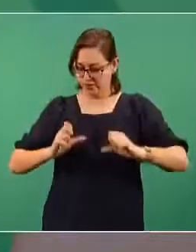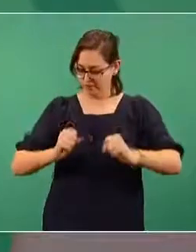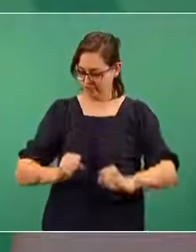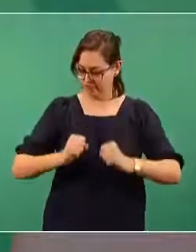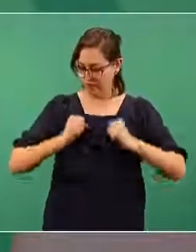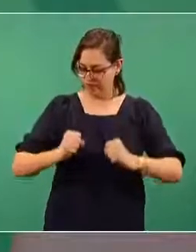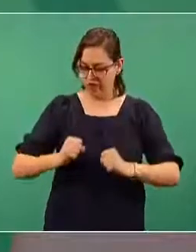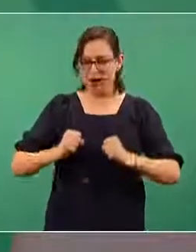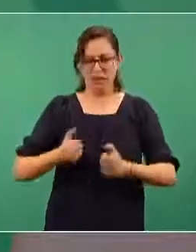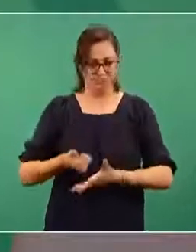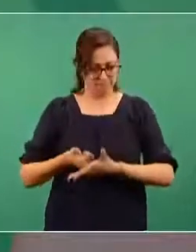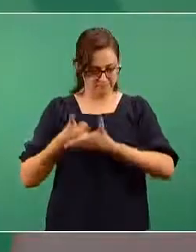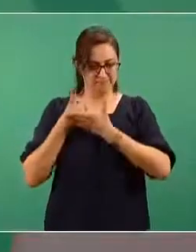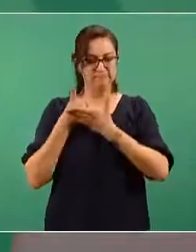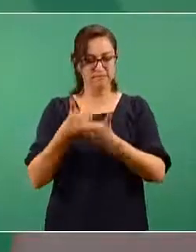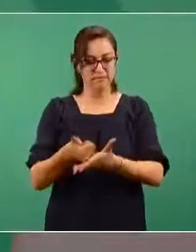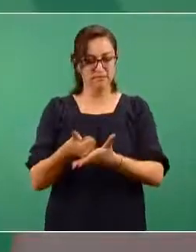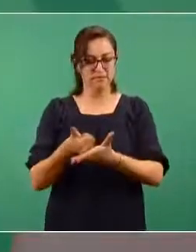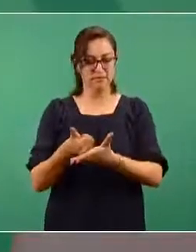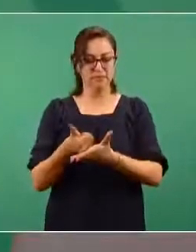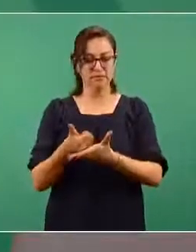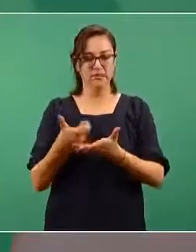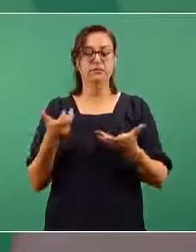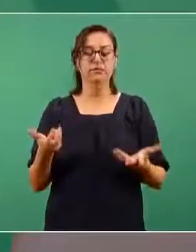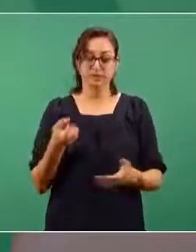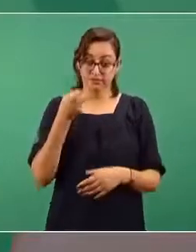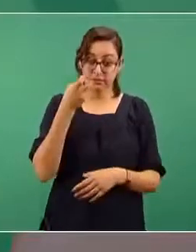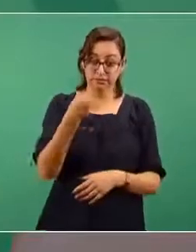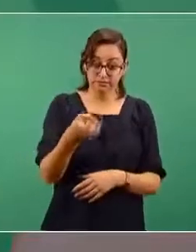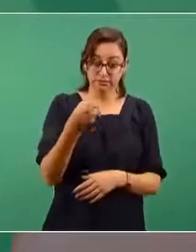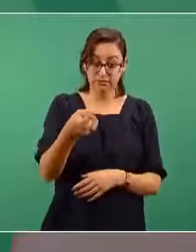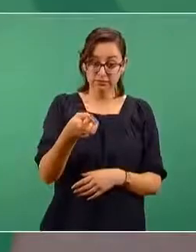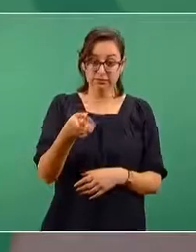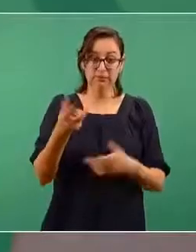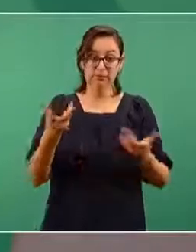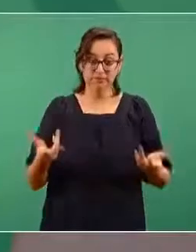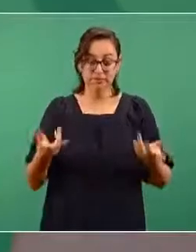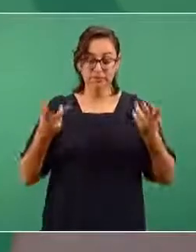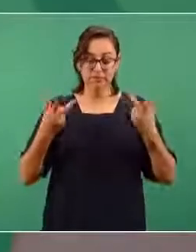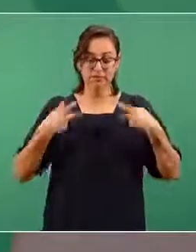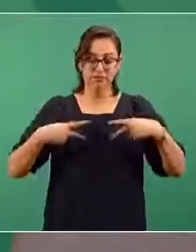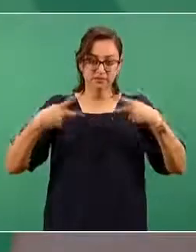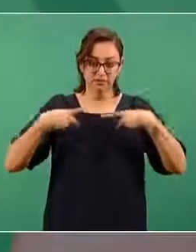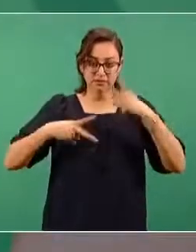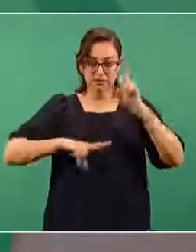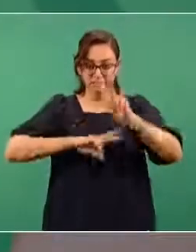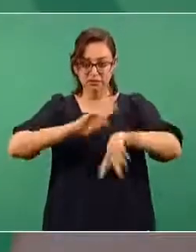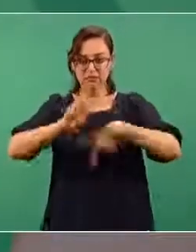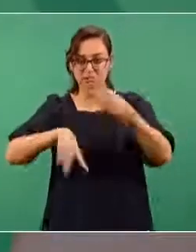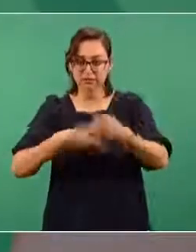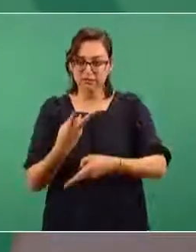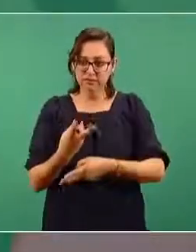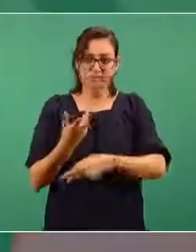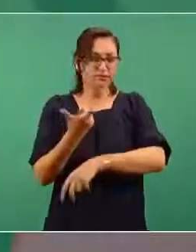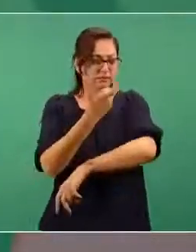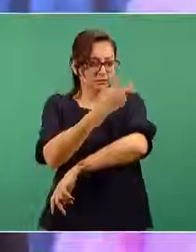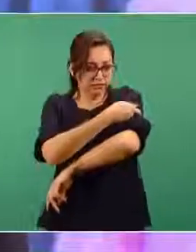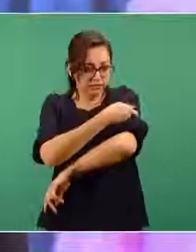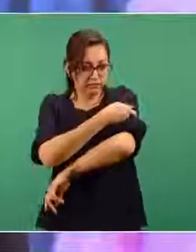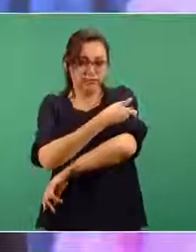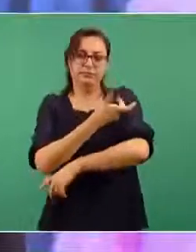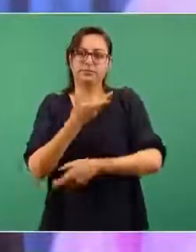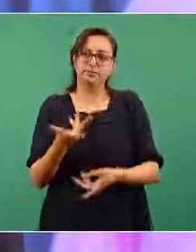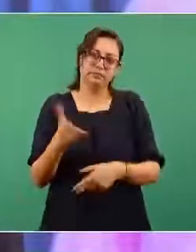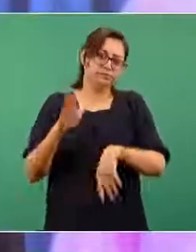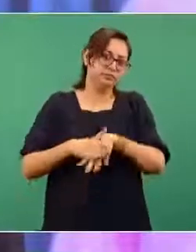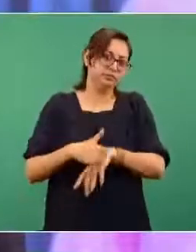inmunológico, y así vamos a tener personas lo más sanas en los